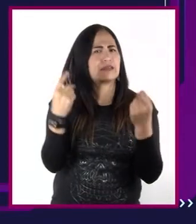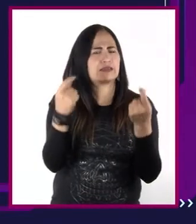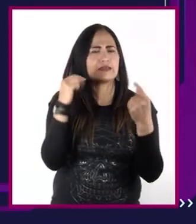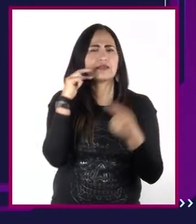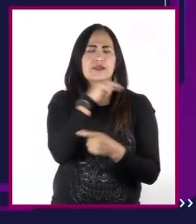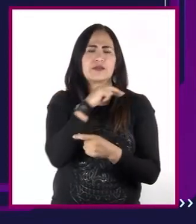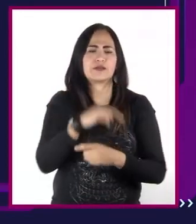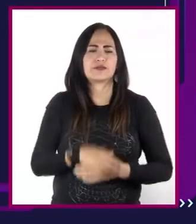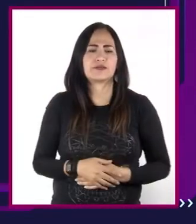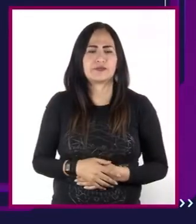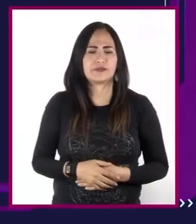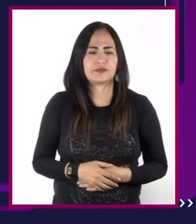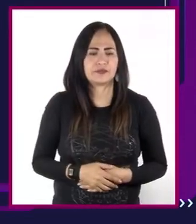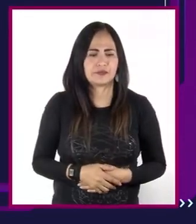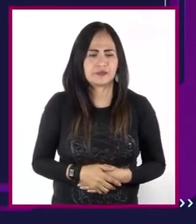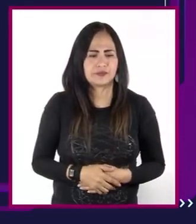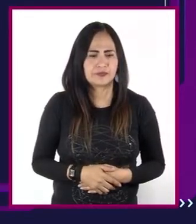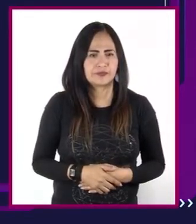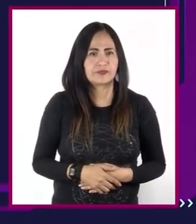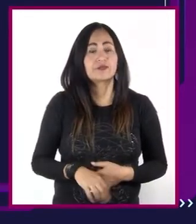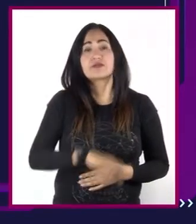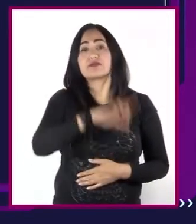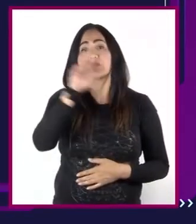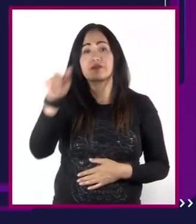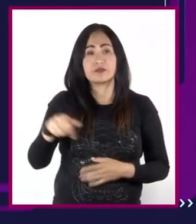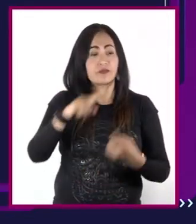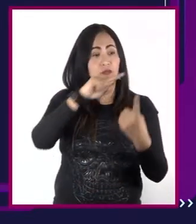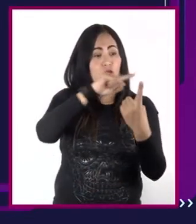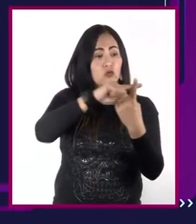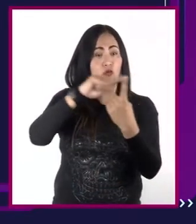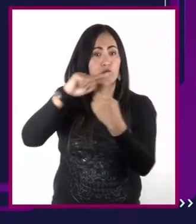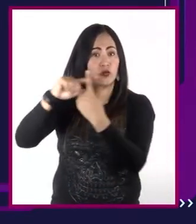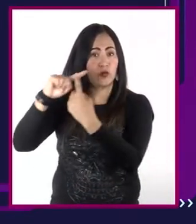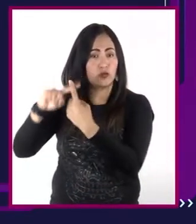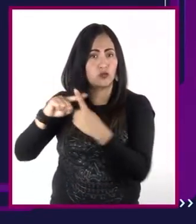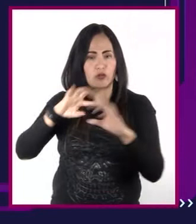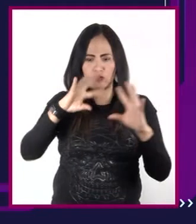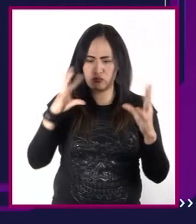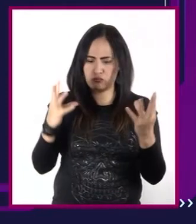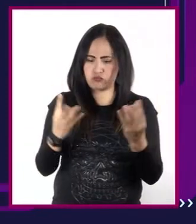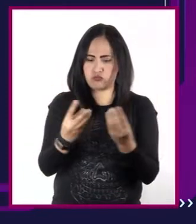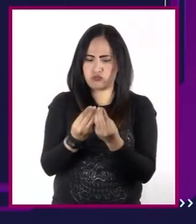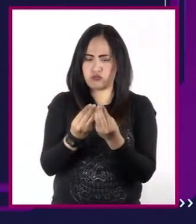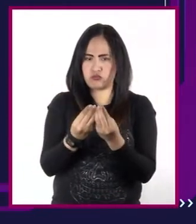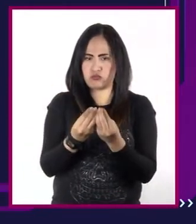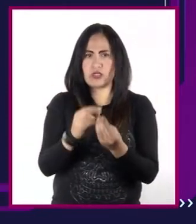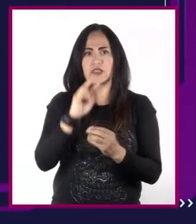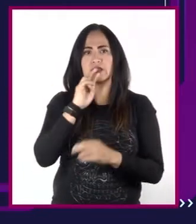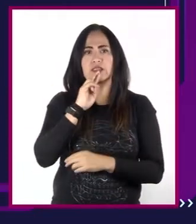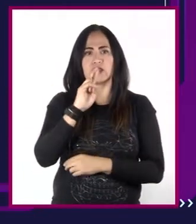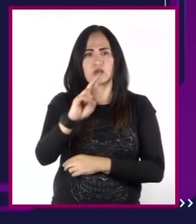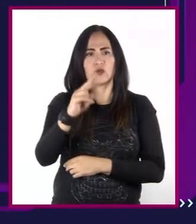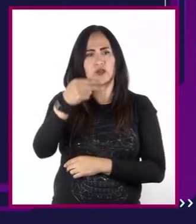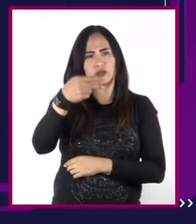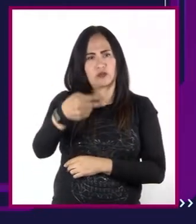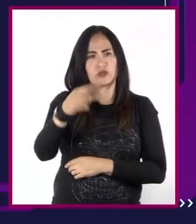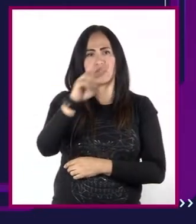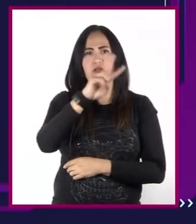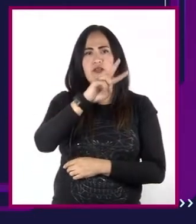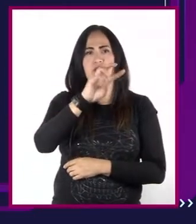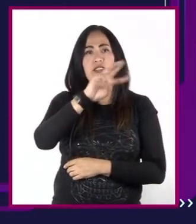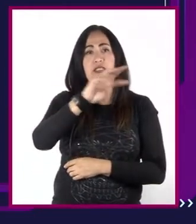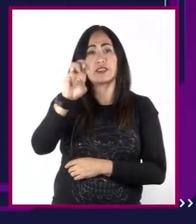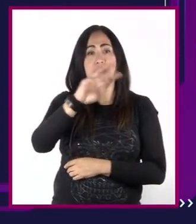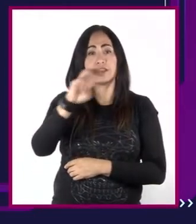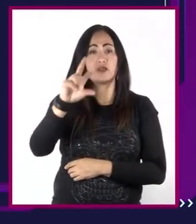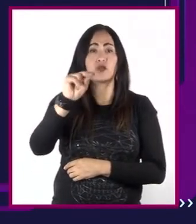información. Ahora realicemos la suma correspondiente de todos nuestros datos, dándonos como resultado